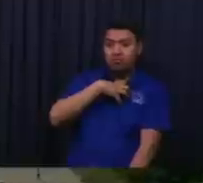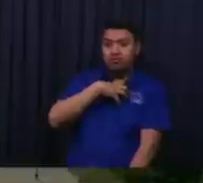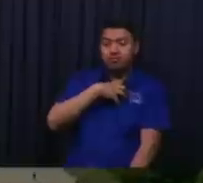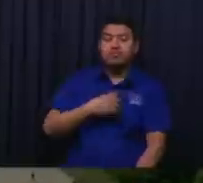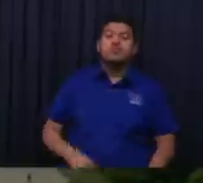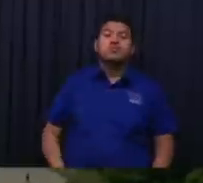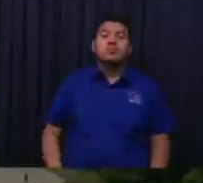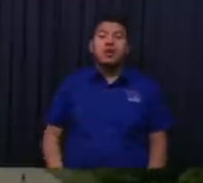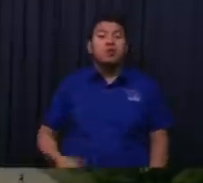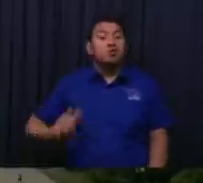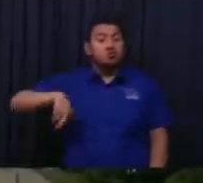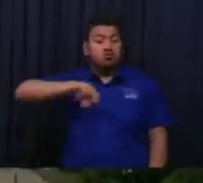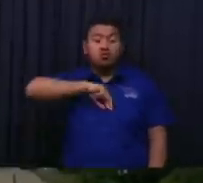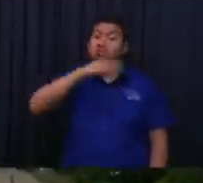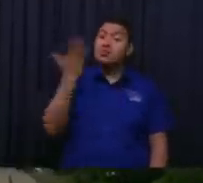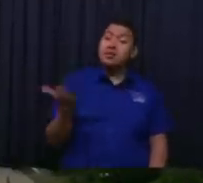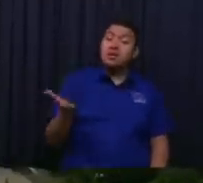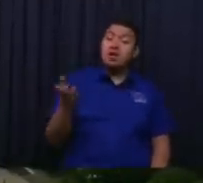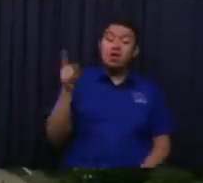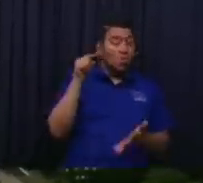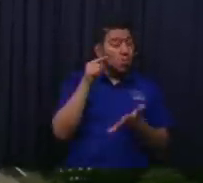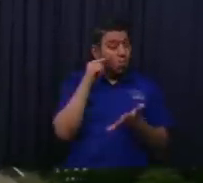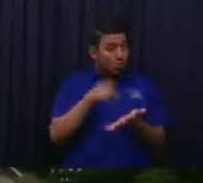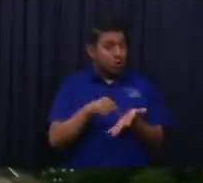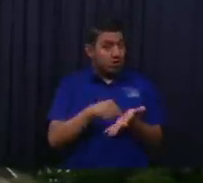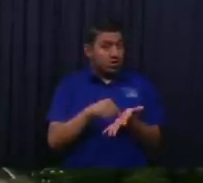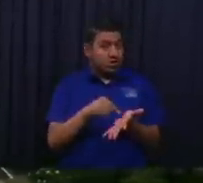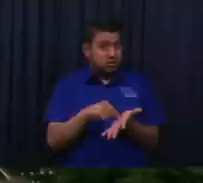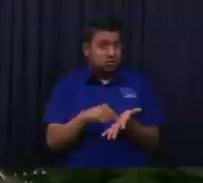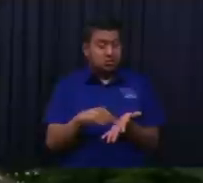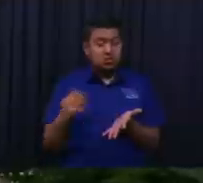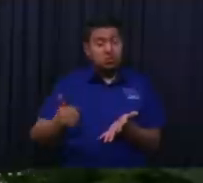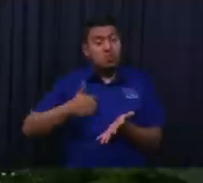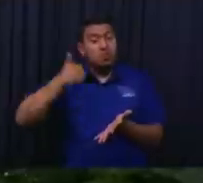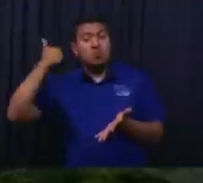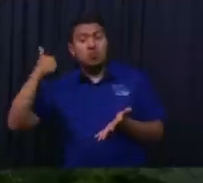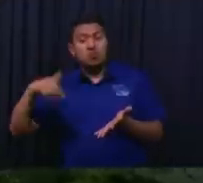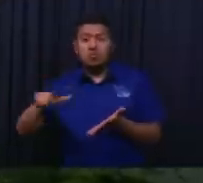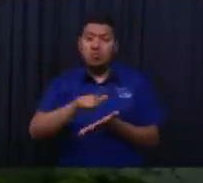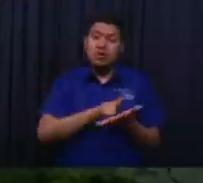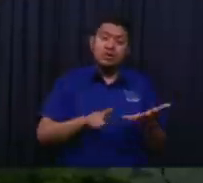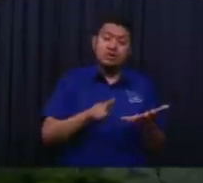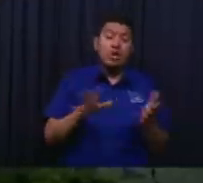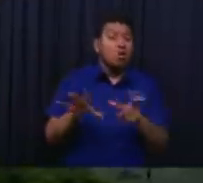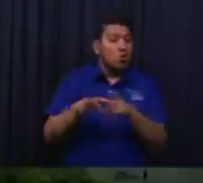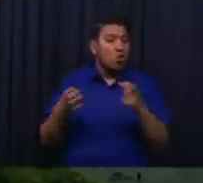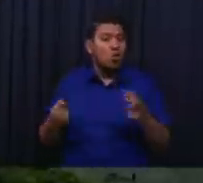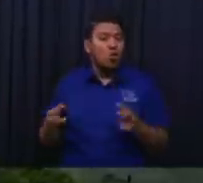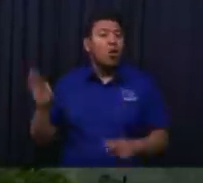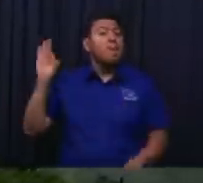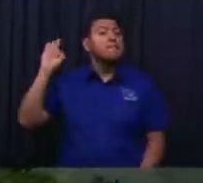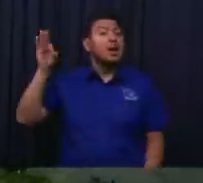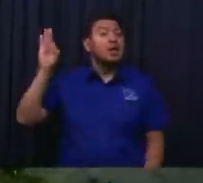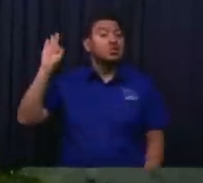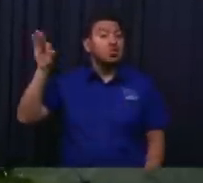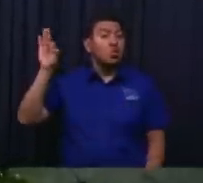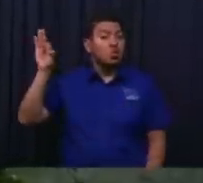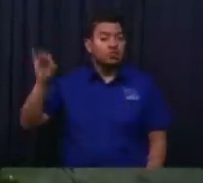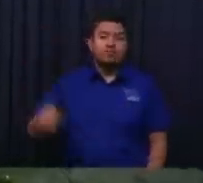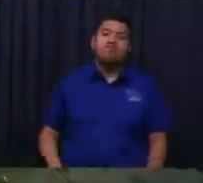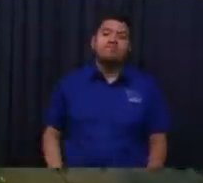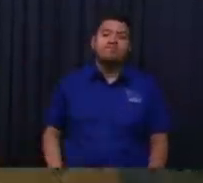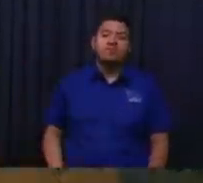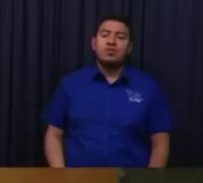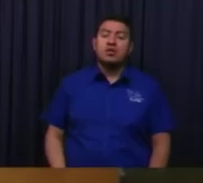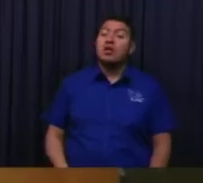cuentas por otras viñas. Dentro de ellos estamos nosotros los pastores. A nosotros sí nos van a